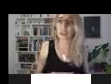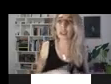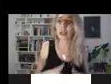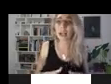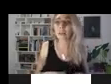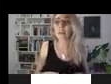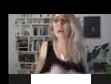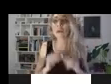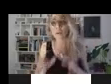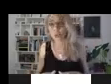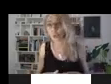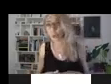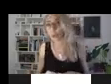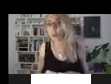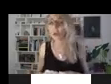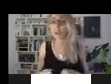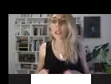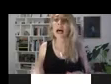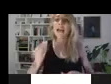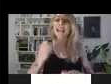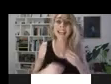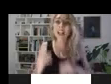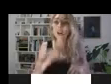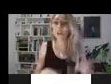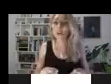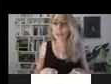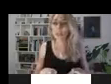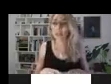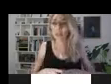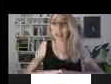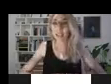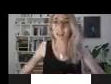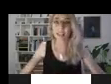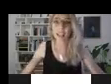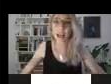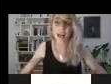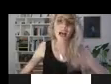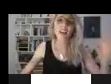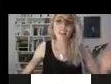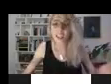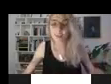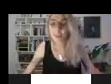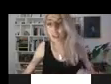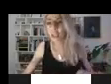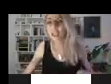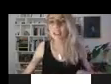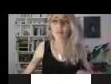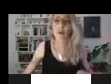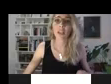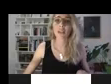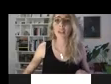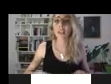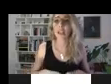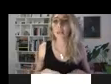agentes que intervienen en el campo, los centros de promoción, qué es lo que podemos hacer desde Argentina, por qué